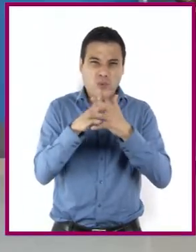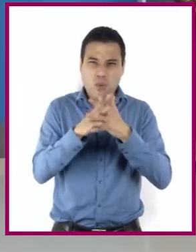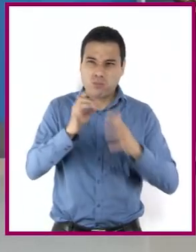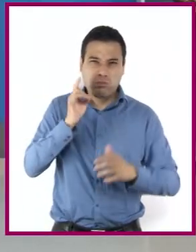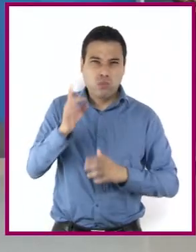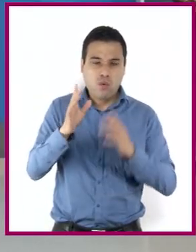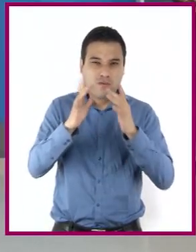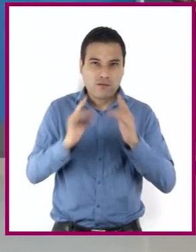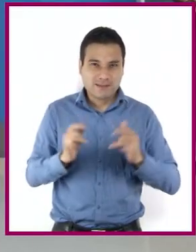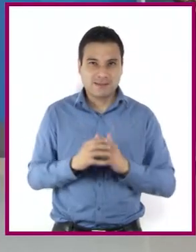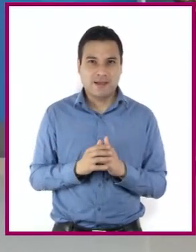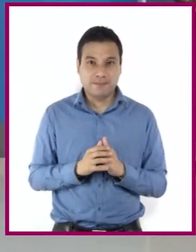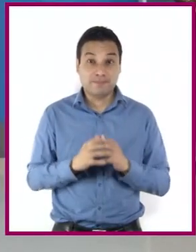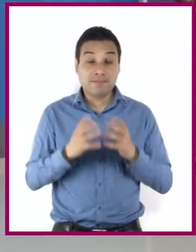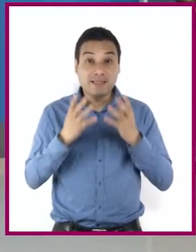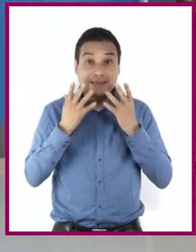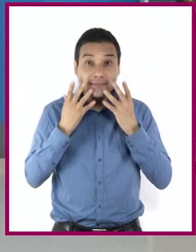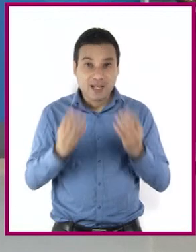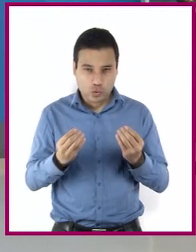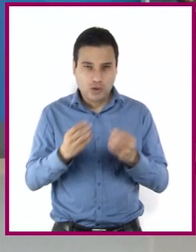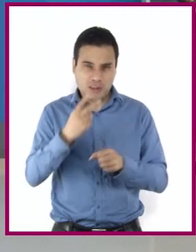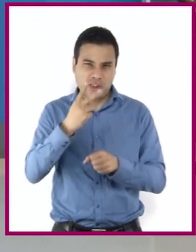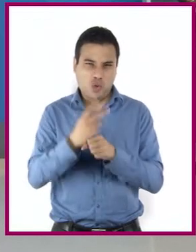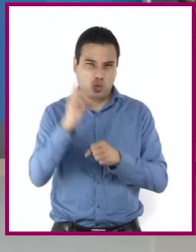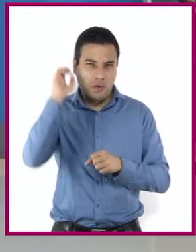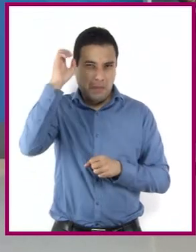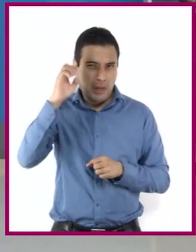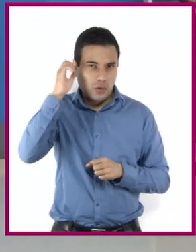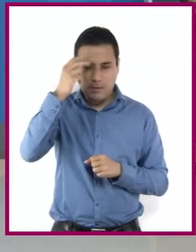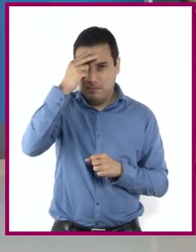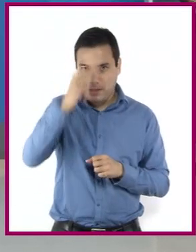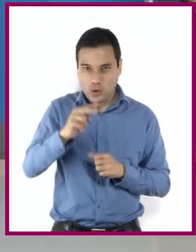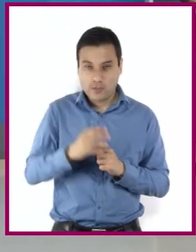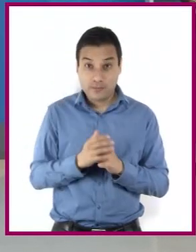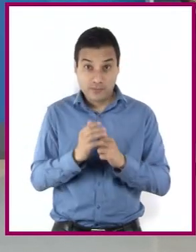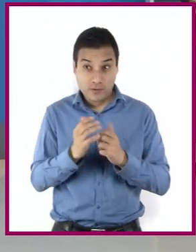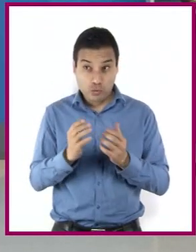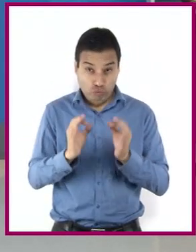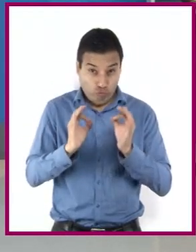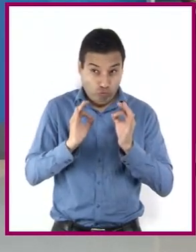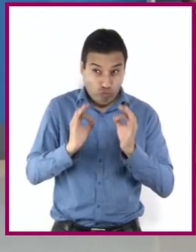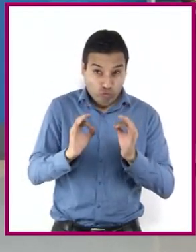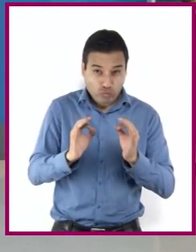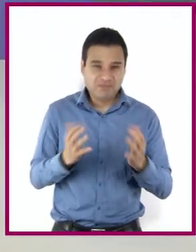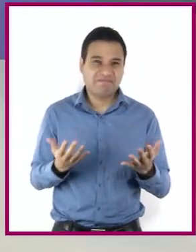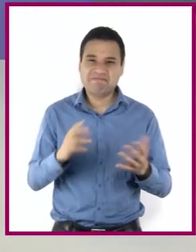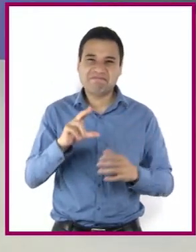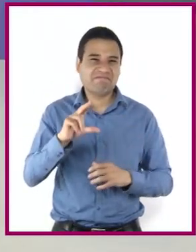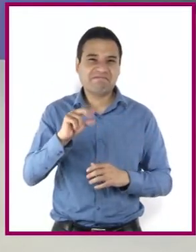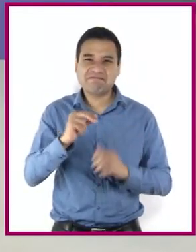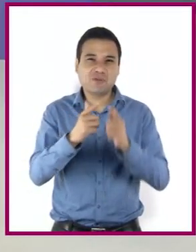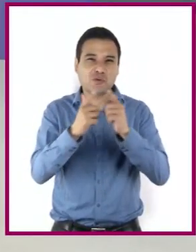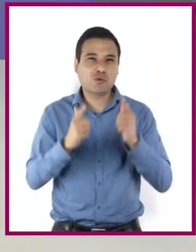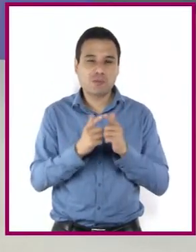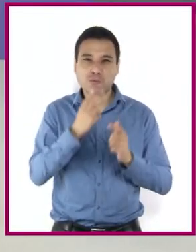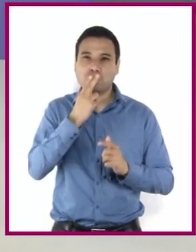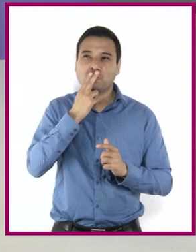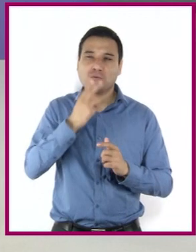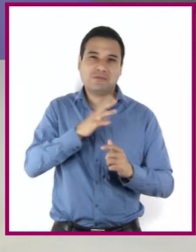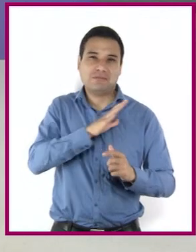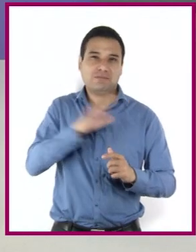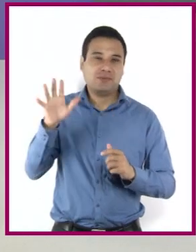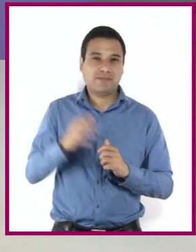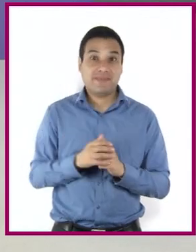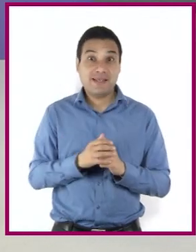República. Maximiliano de Habsburgo, el segundo emperador de México, no cumplió las expectativas de los conservadores. La República se